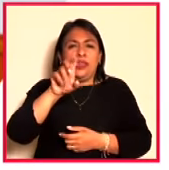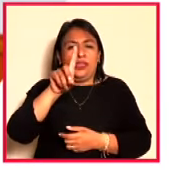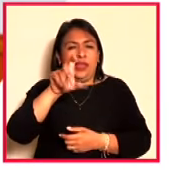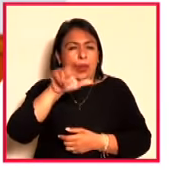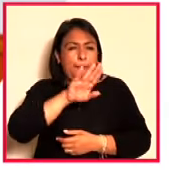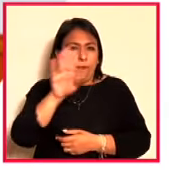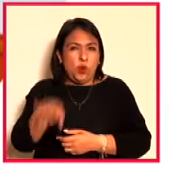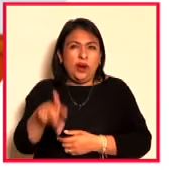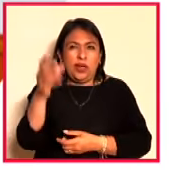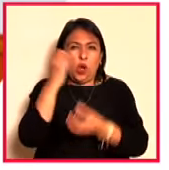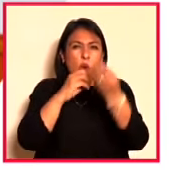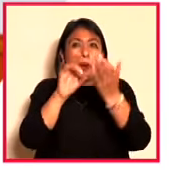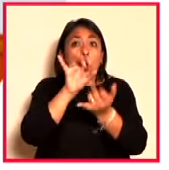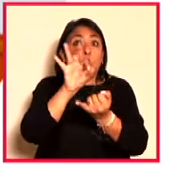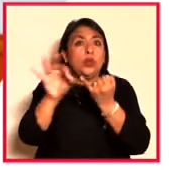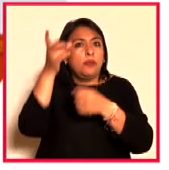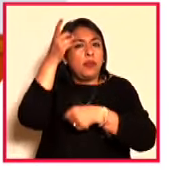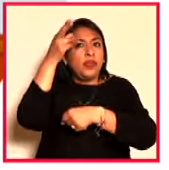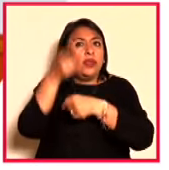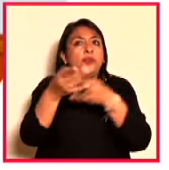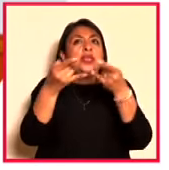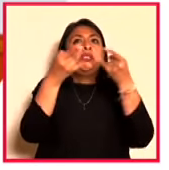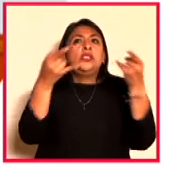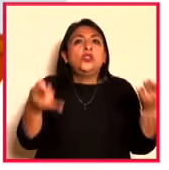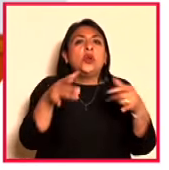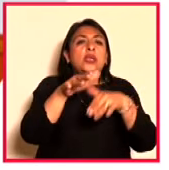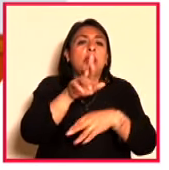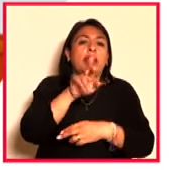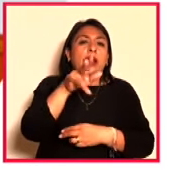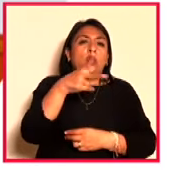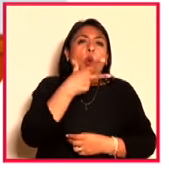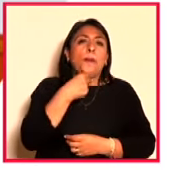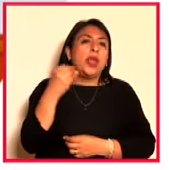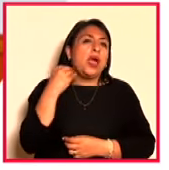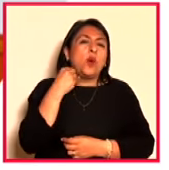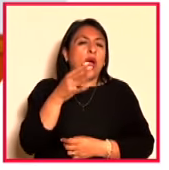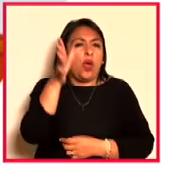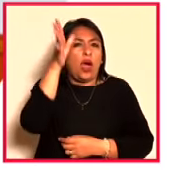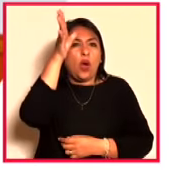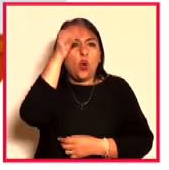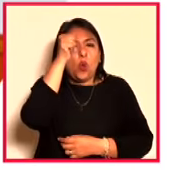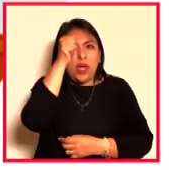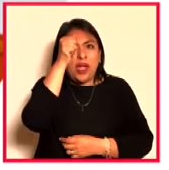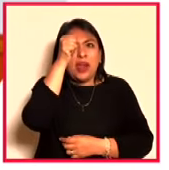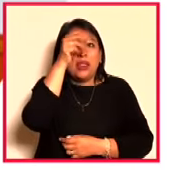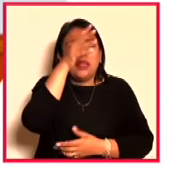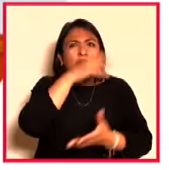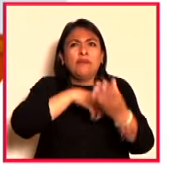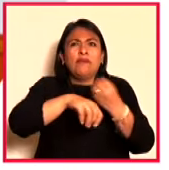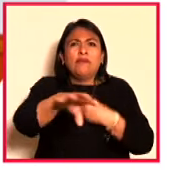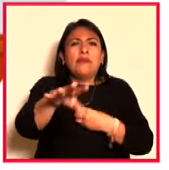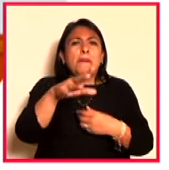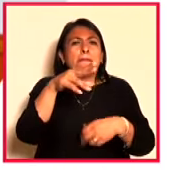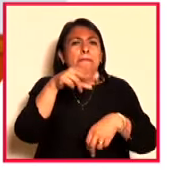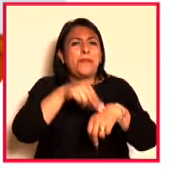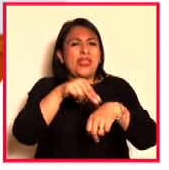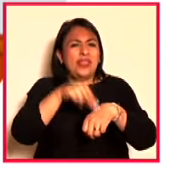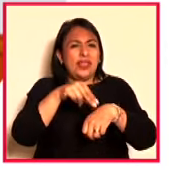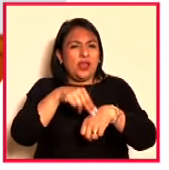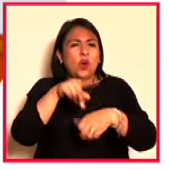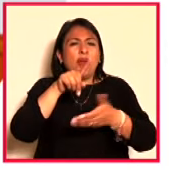dirigió Norzagaray, cuenta la historia de Renato, un abogado que está en contra de la transferencia, un procedimiento médico que se realiza a través